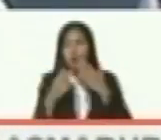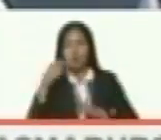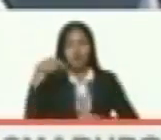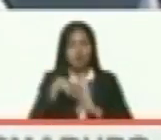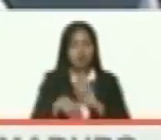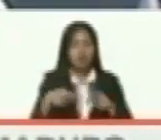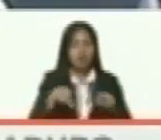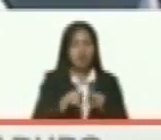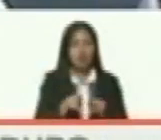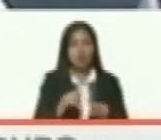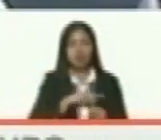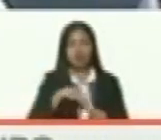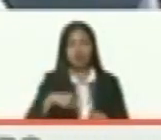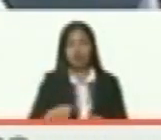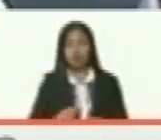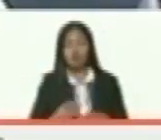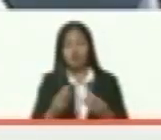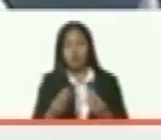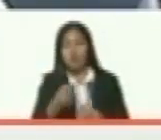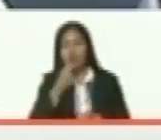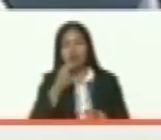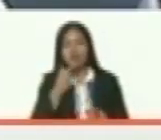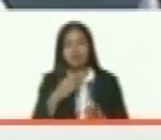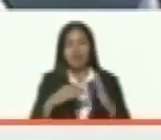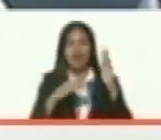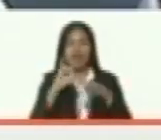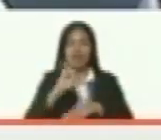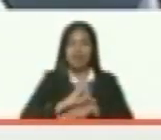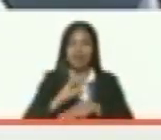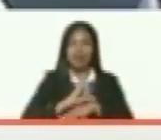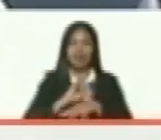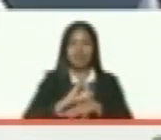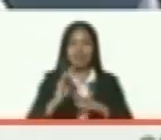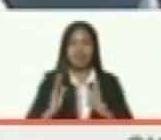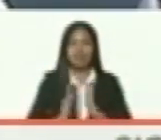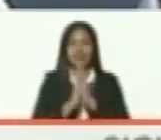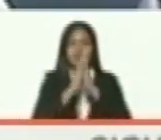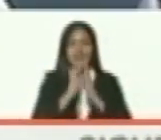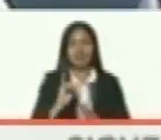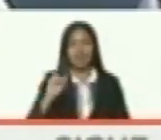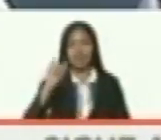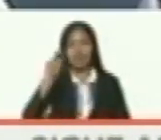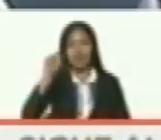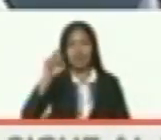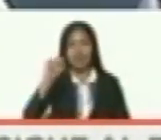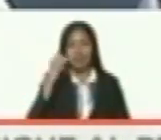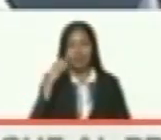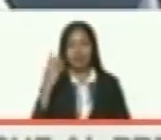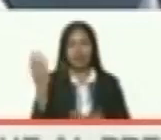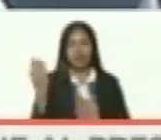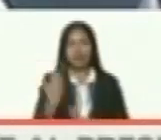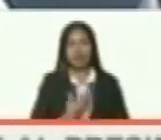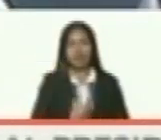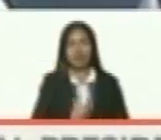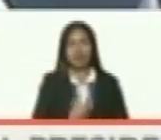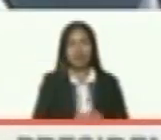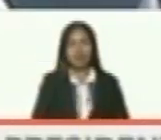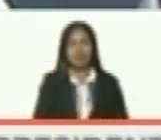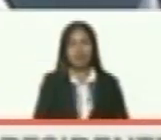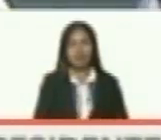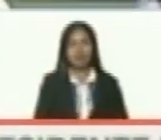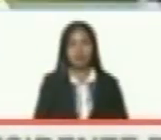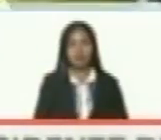profundidad de la muy querida Iglesia de Santa Inés. Adelante, alcalde Luis y Fontes de